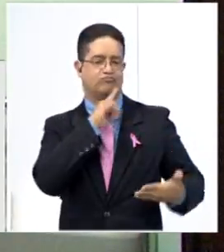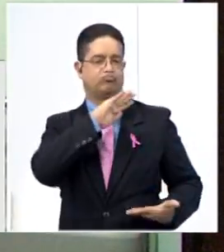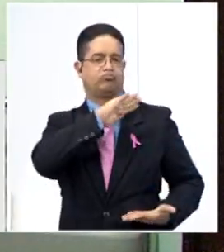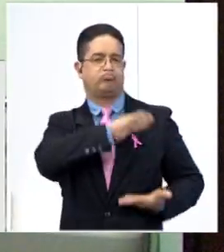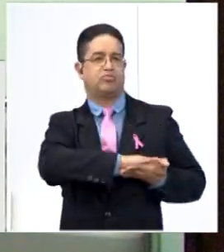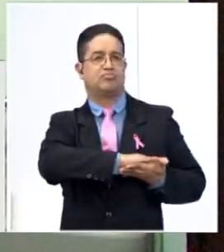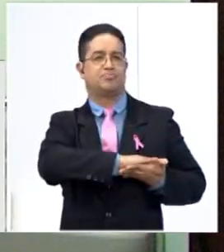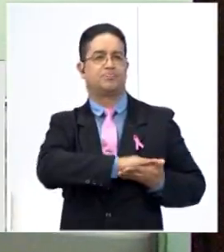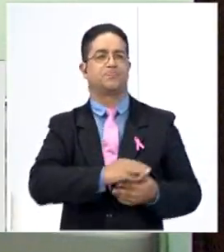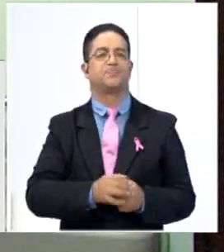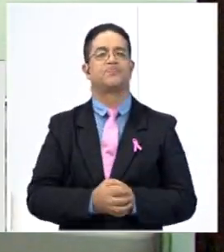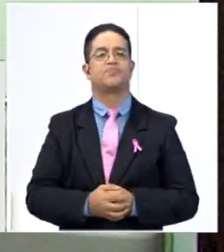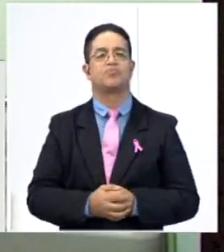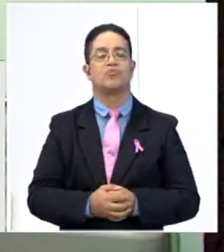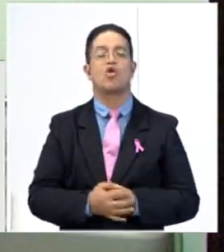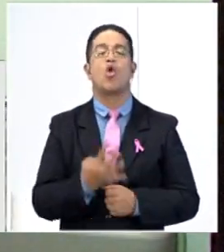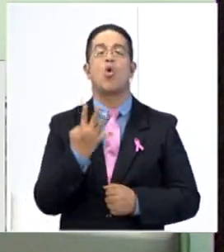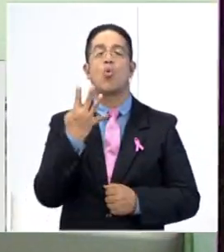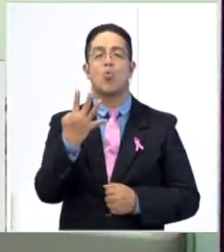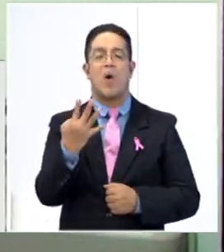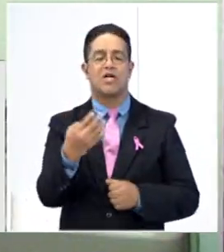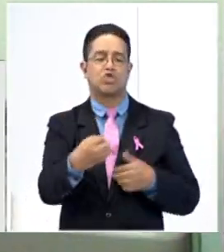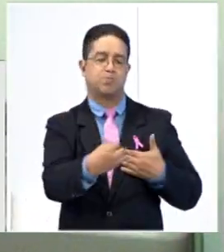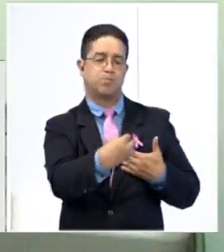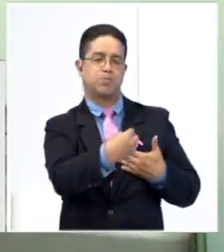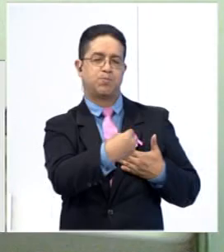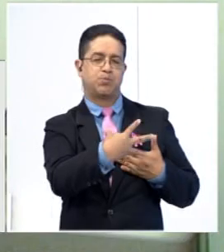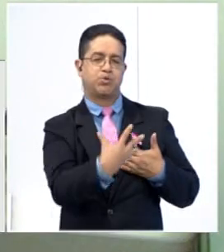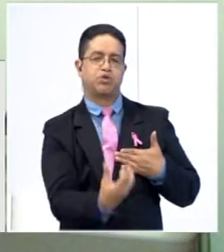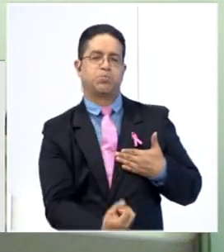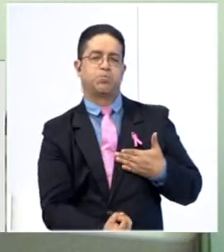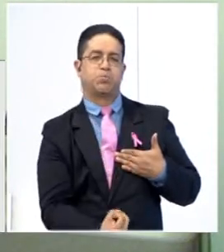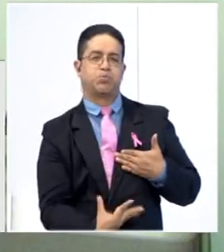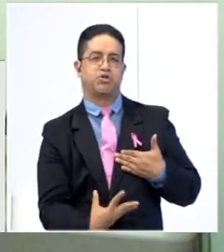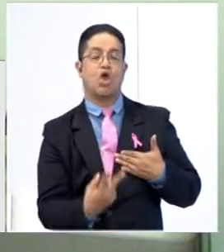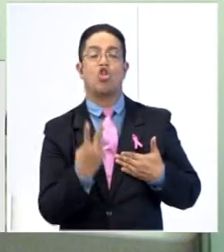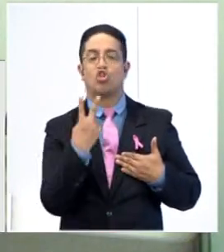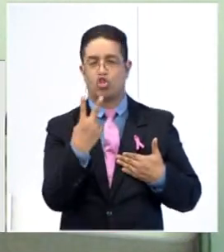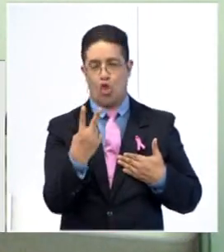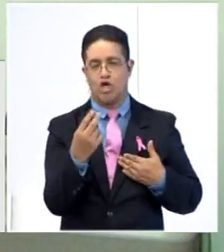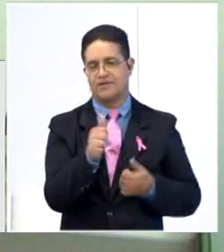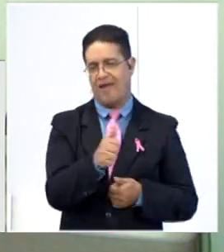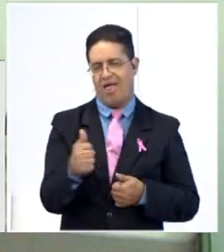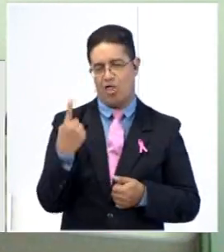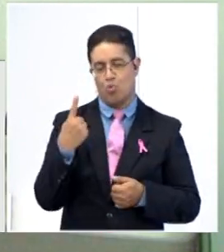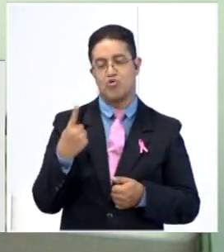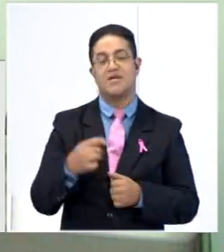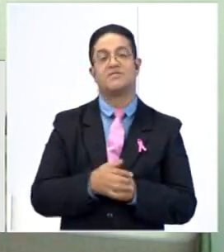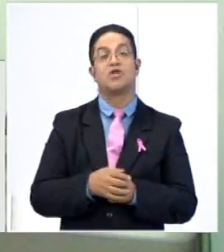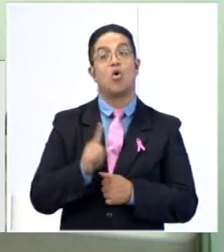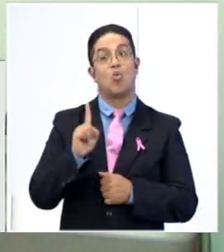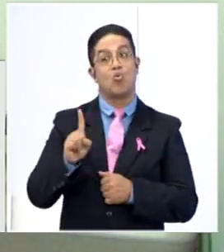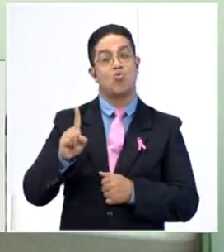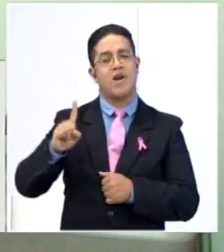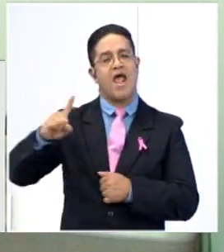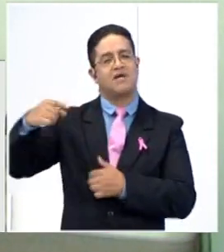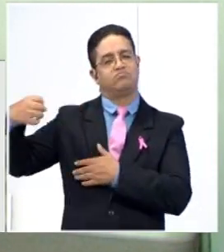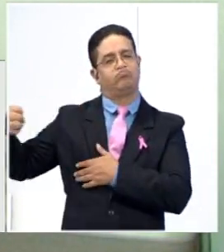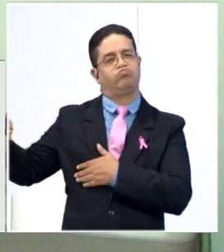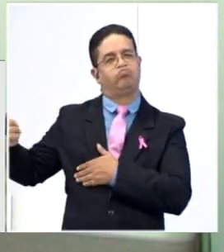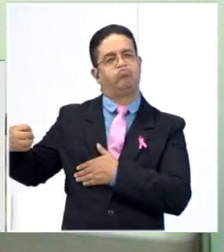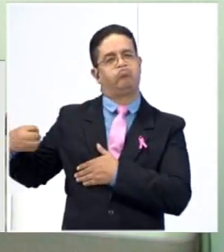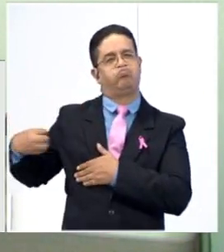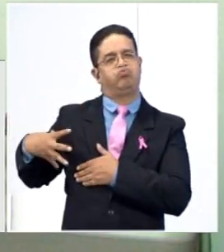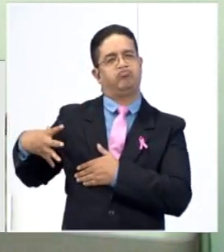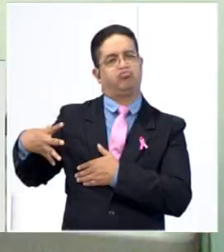revisión. Son 4 proyecciones. Se realizan 2 proyecciones en cada mama. Una incluyendo la axila, la